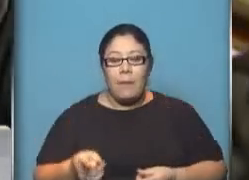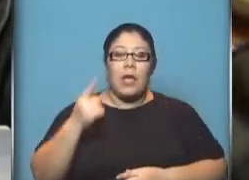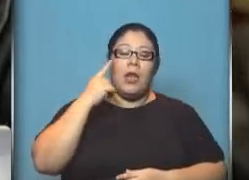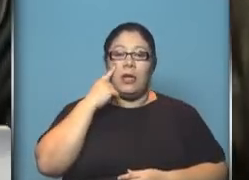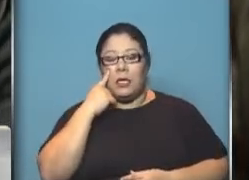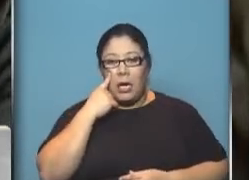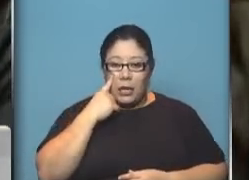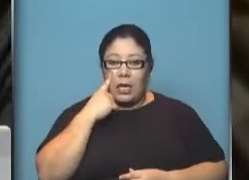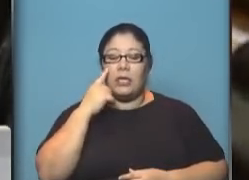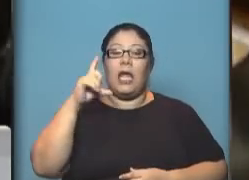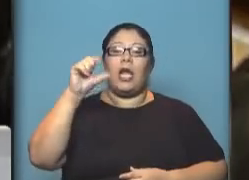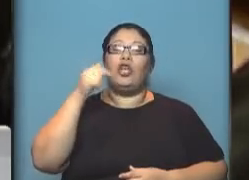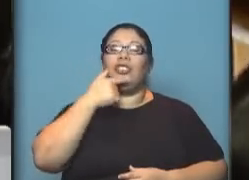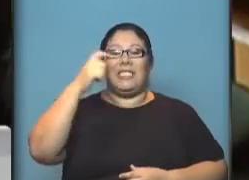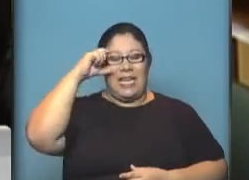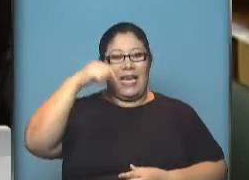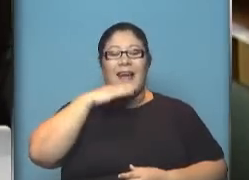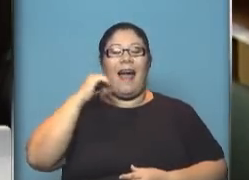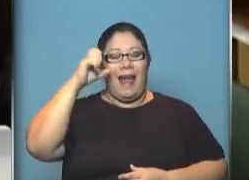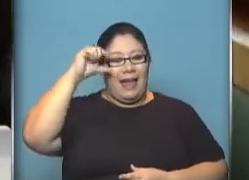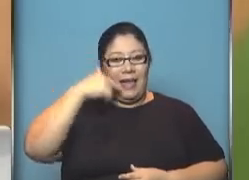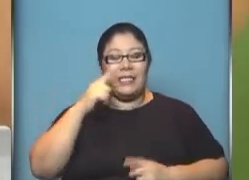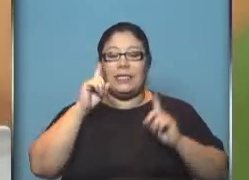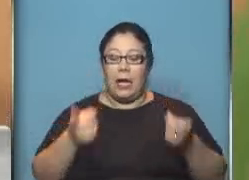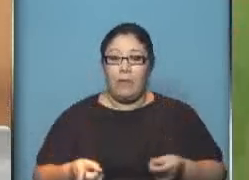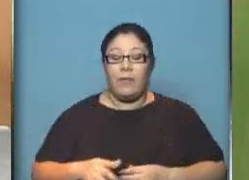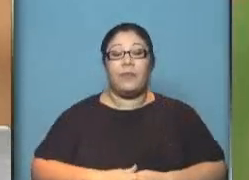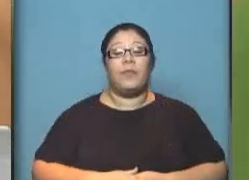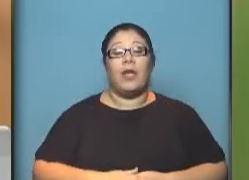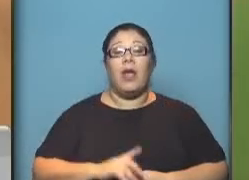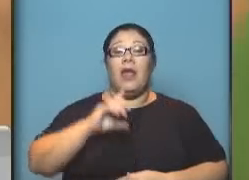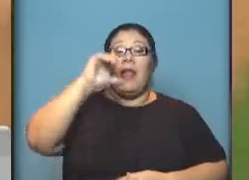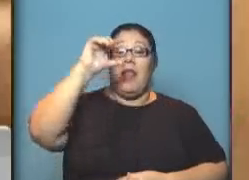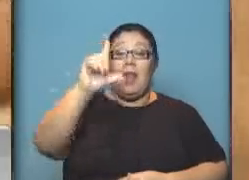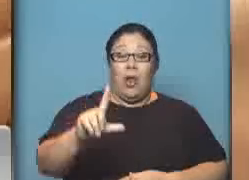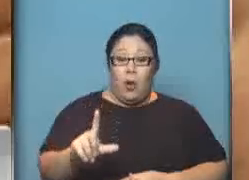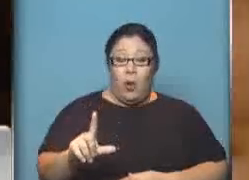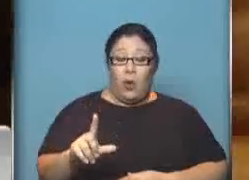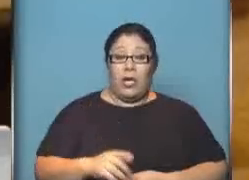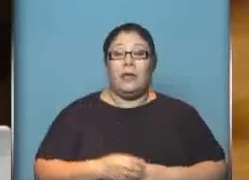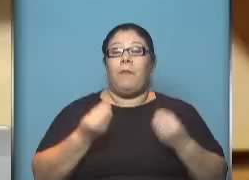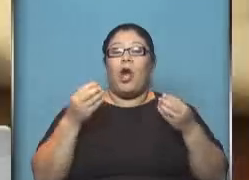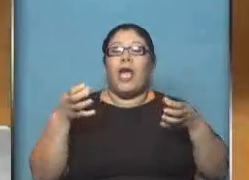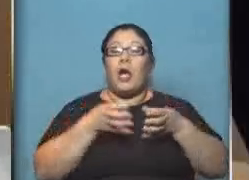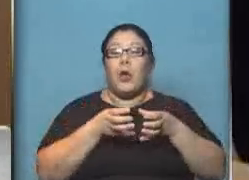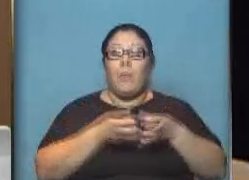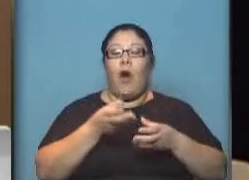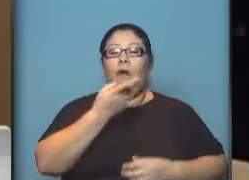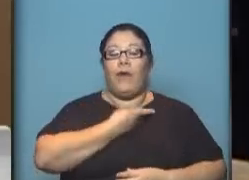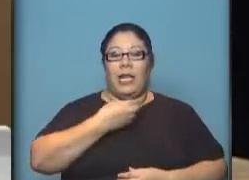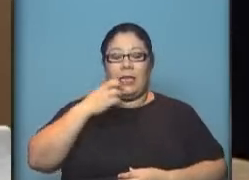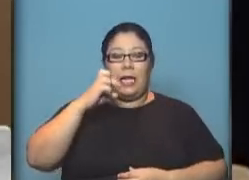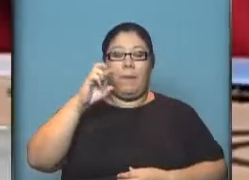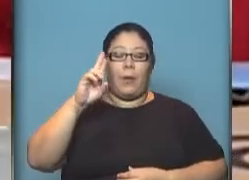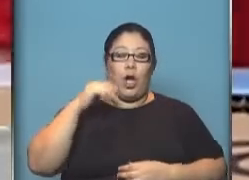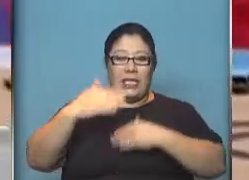concejales. Y se va a dar estas elecciones en un escenario de cerrada puja electoral, ya que los candidatos del Frente Progresista Cívico y